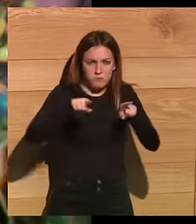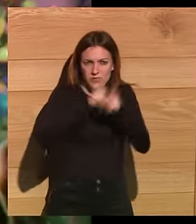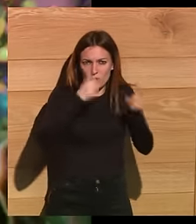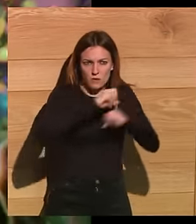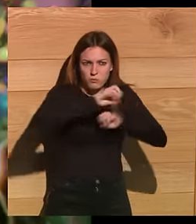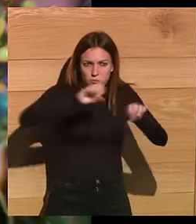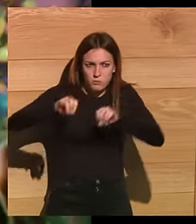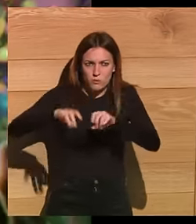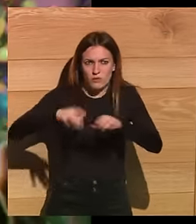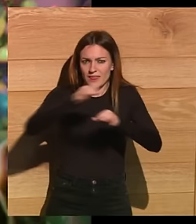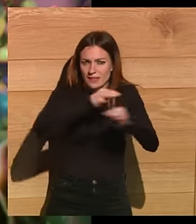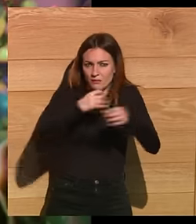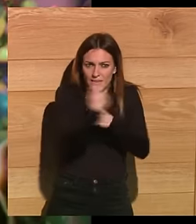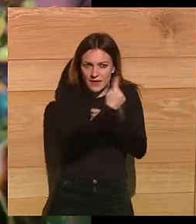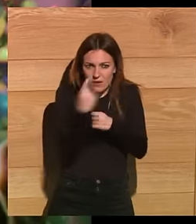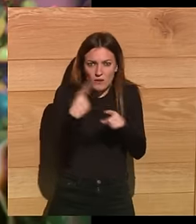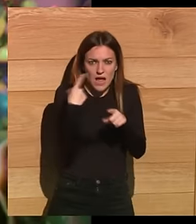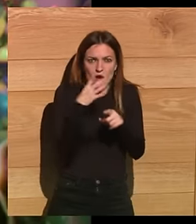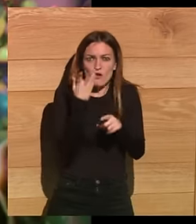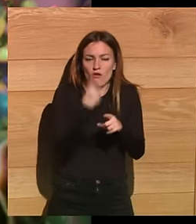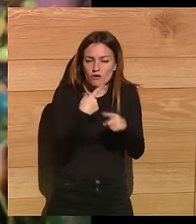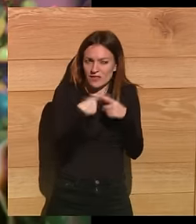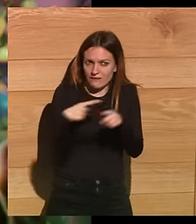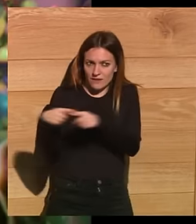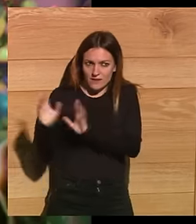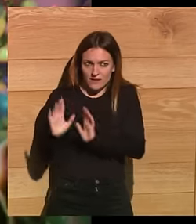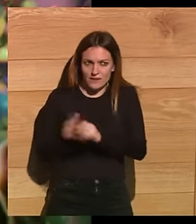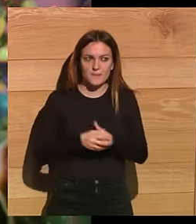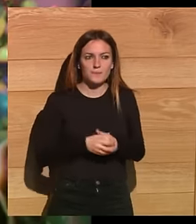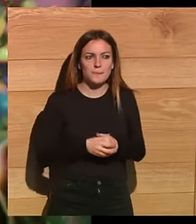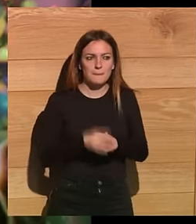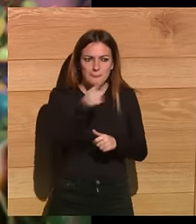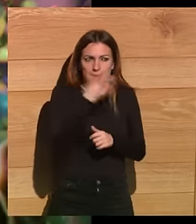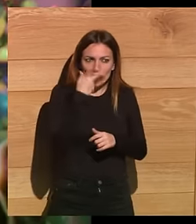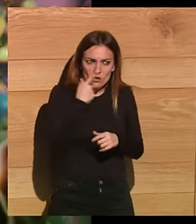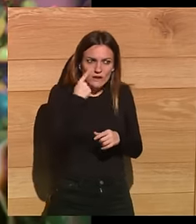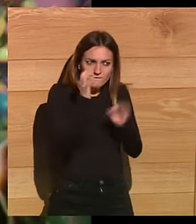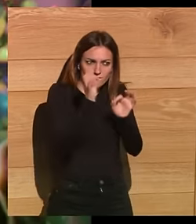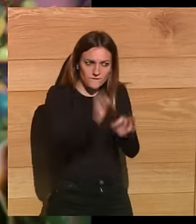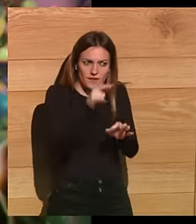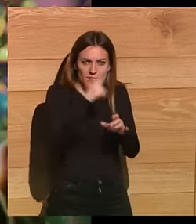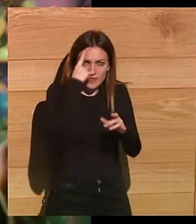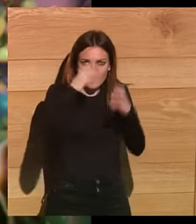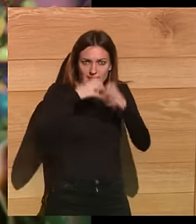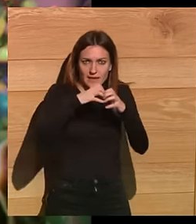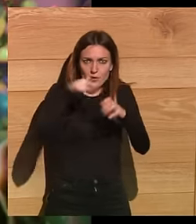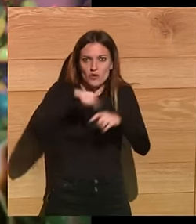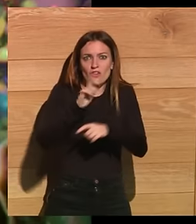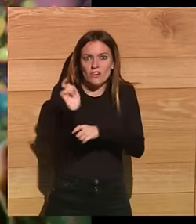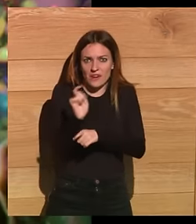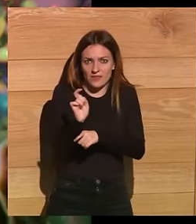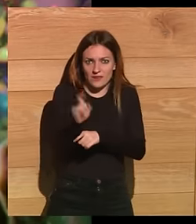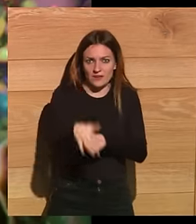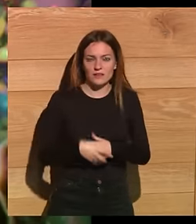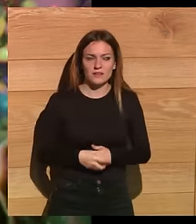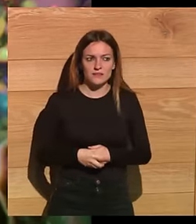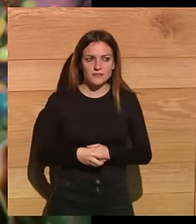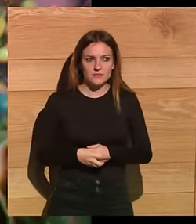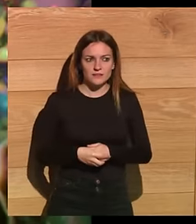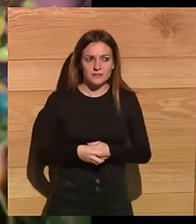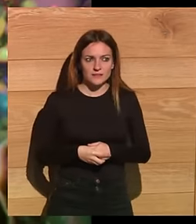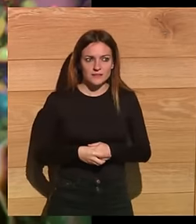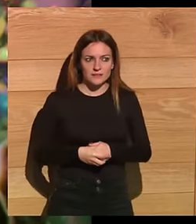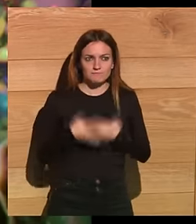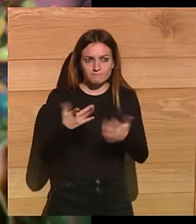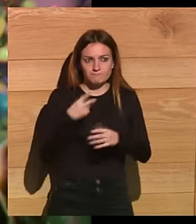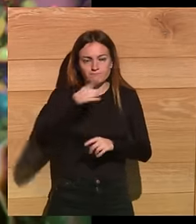las células. Cada una es de un color diferente. Estos son los colores de verdad del cerebro de una rata. Y aquí